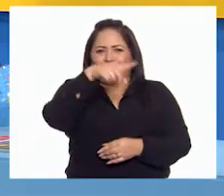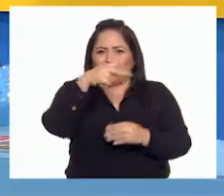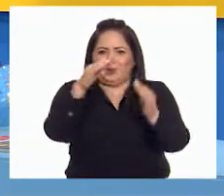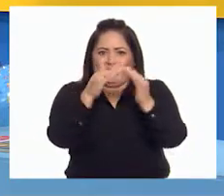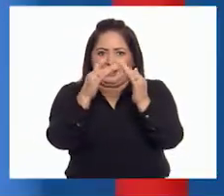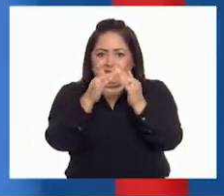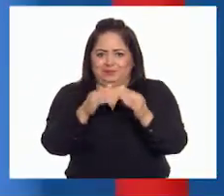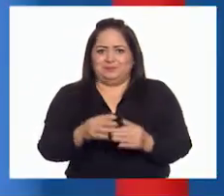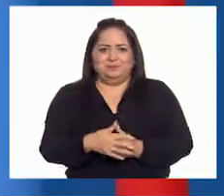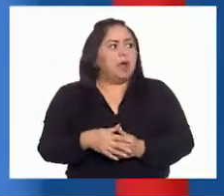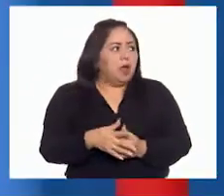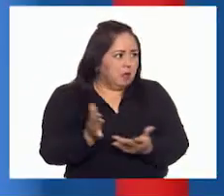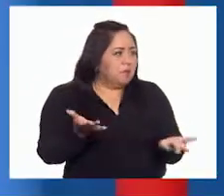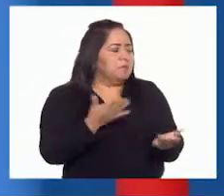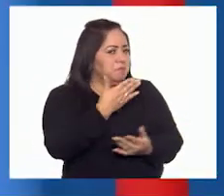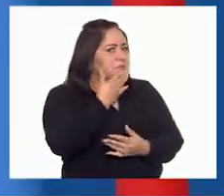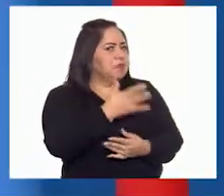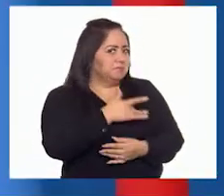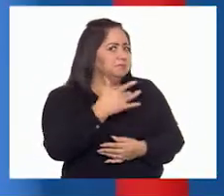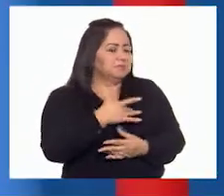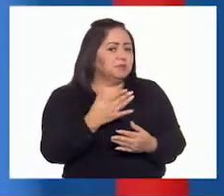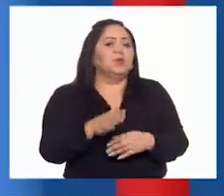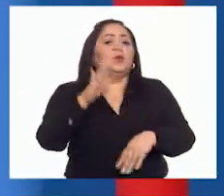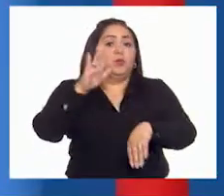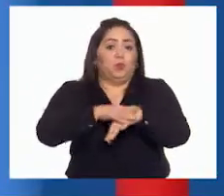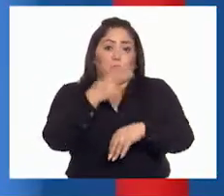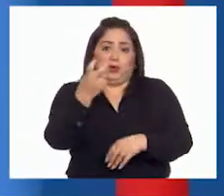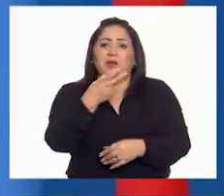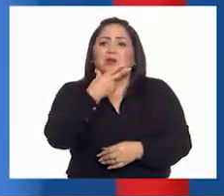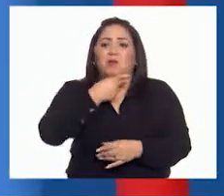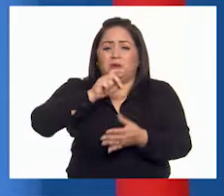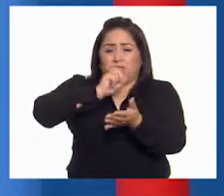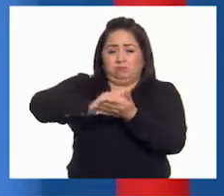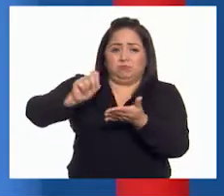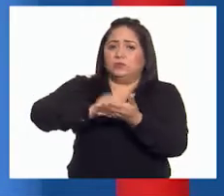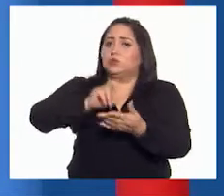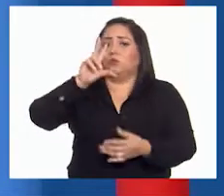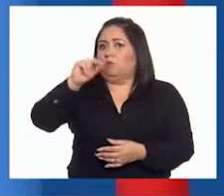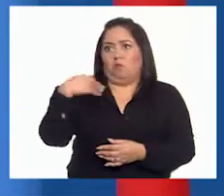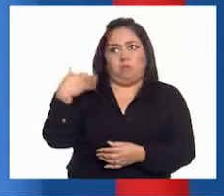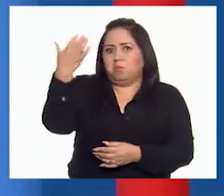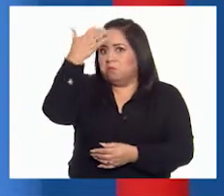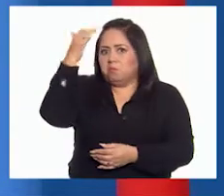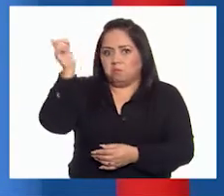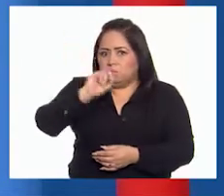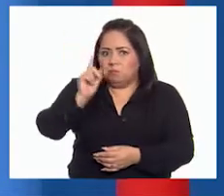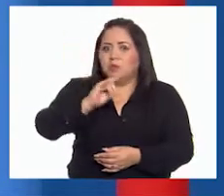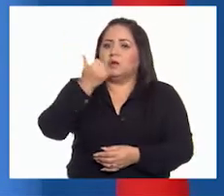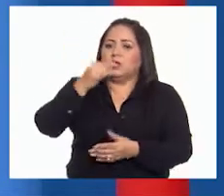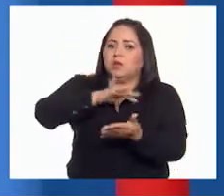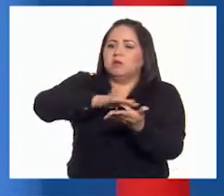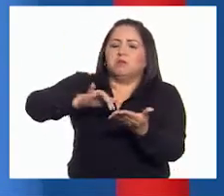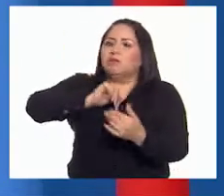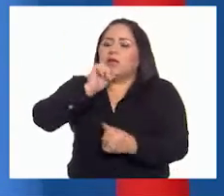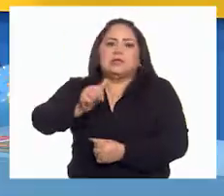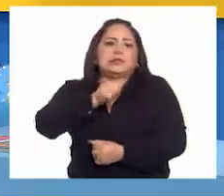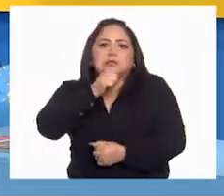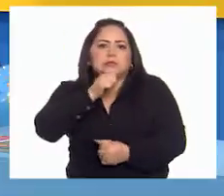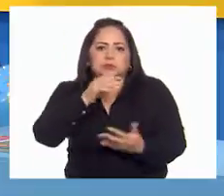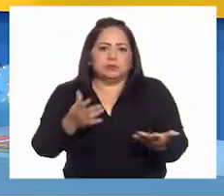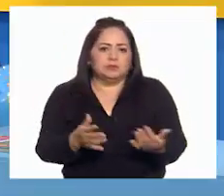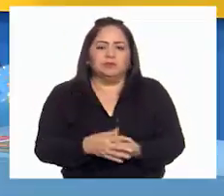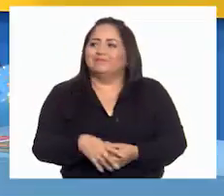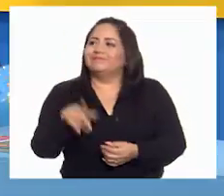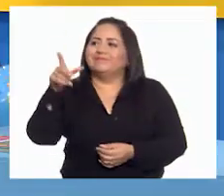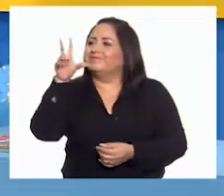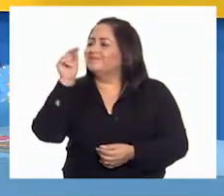casa. Me parece excelente, Gaby, porque es un autor al que no conozco y del que tampoco hemos leído nada aún. No